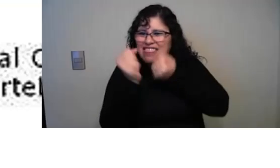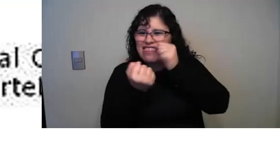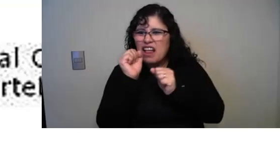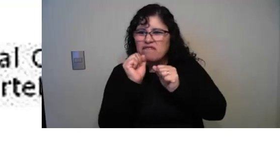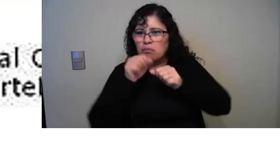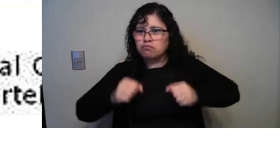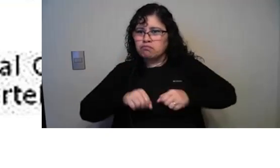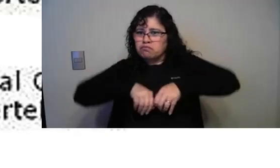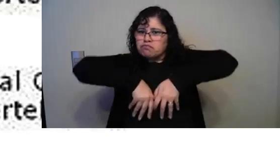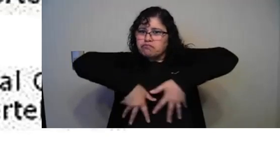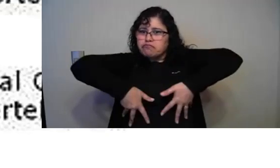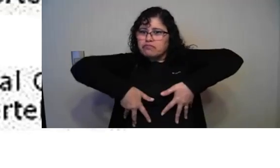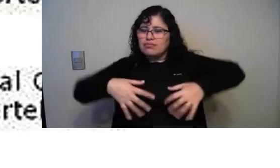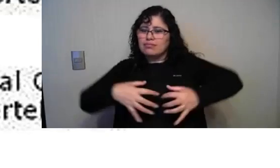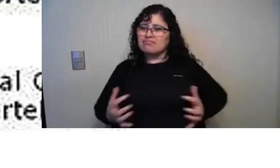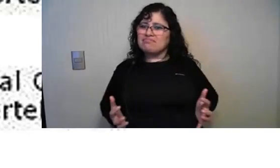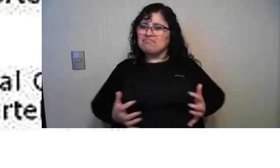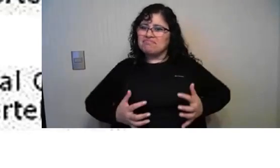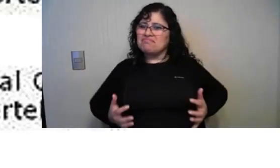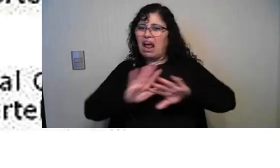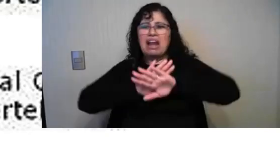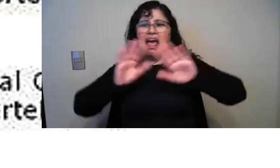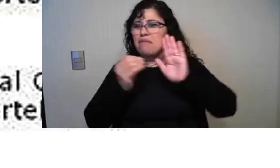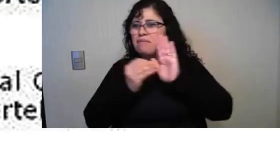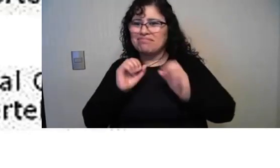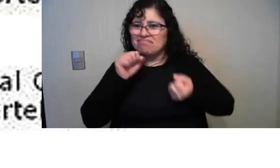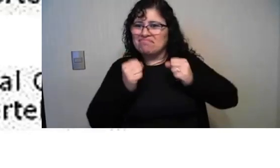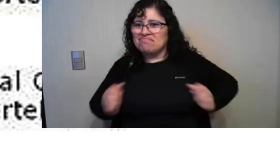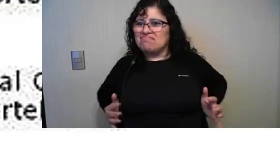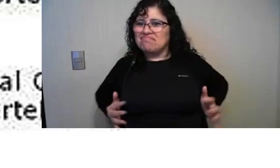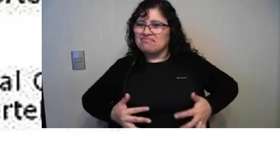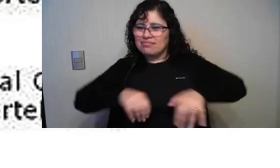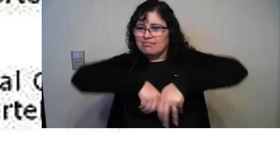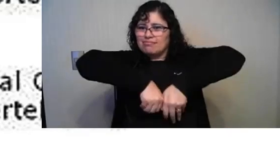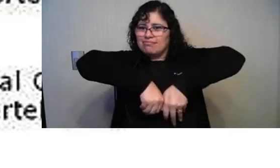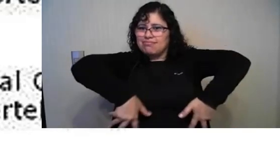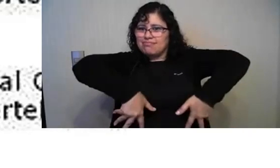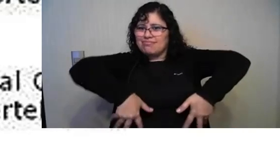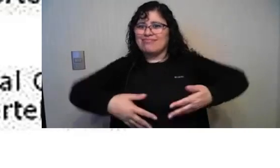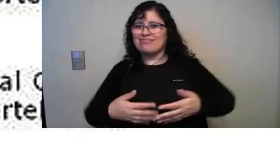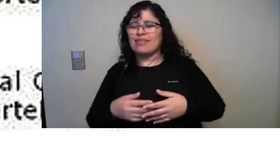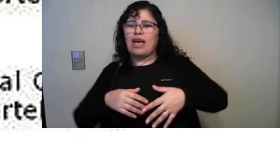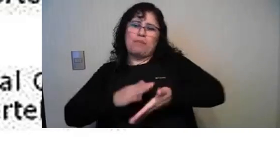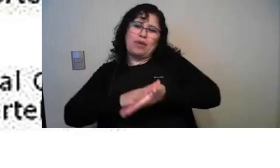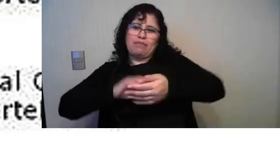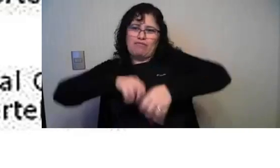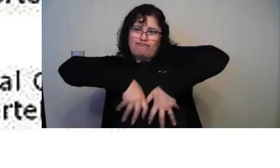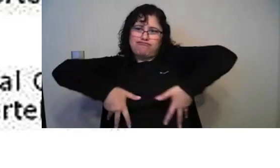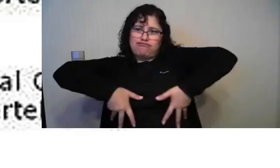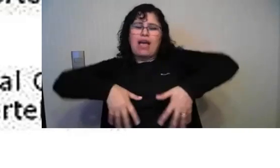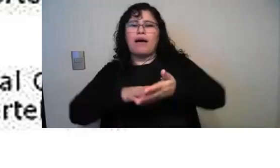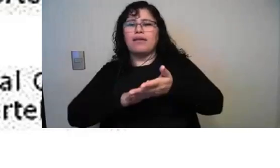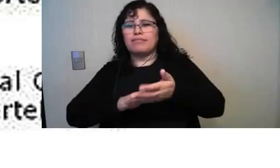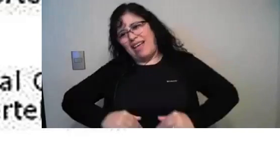intercostales, ¿ya? Los nervios se llaman intercostales porque salen, digamos, entre las costillas, generalmente, o sea, debajo